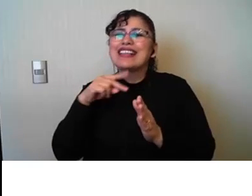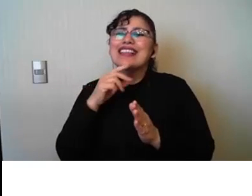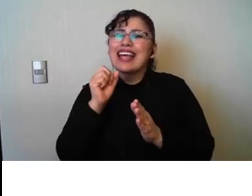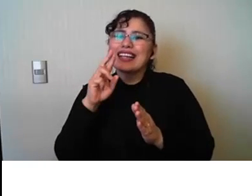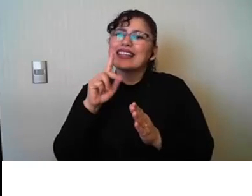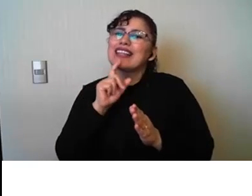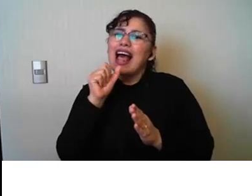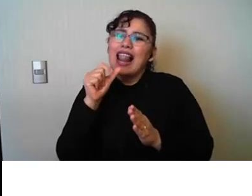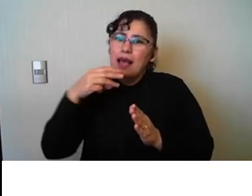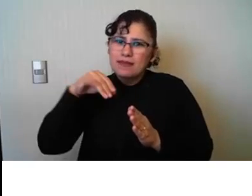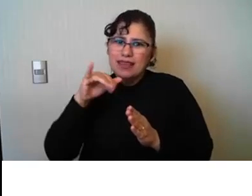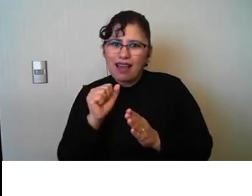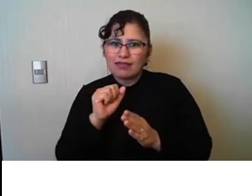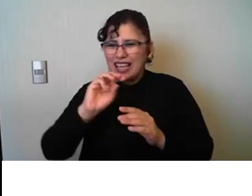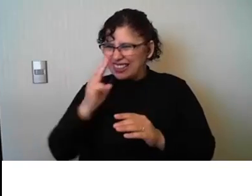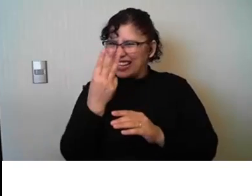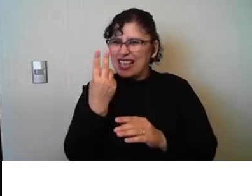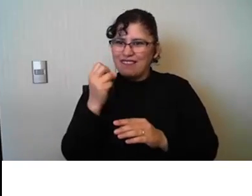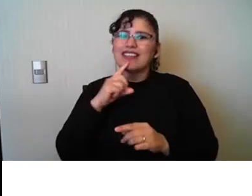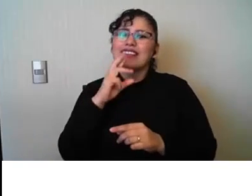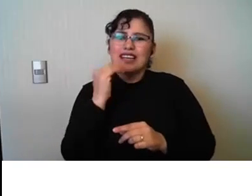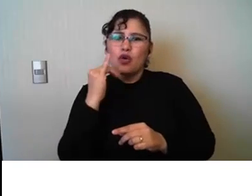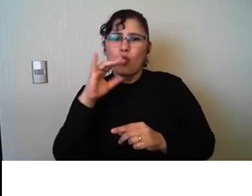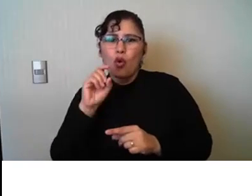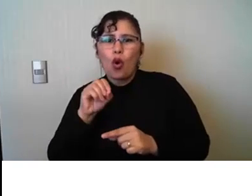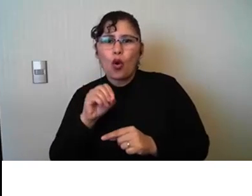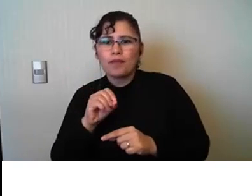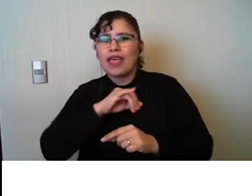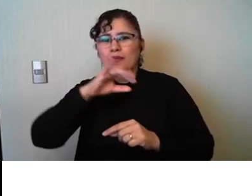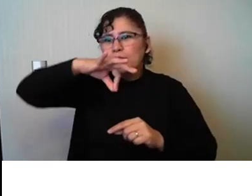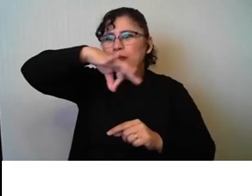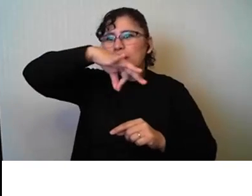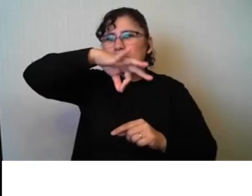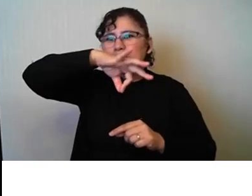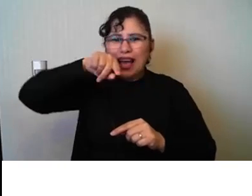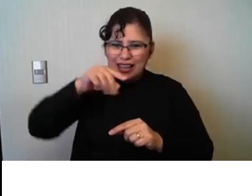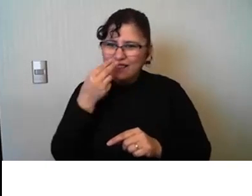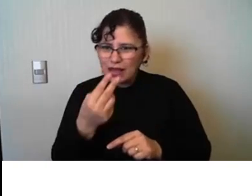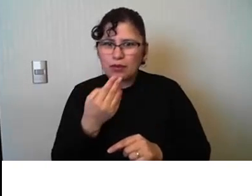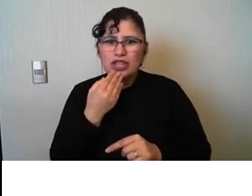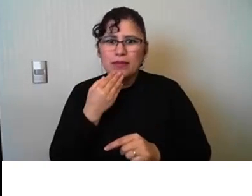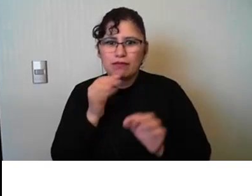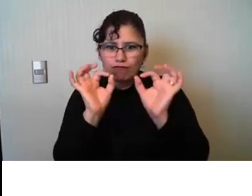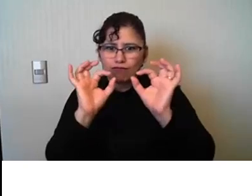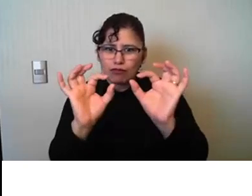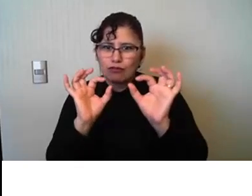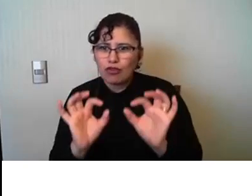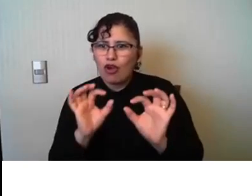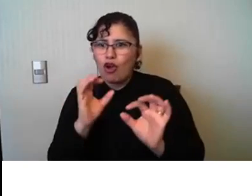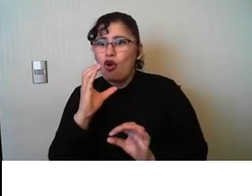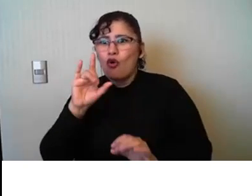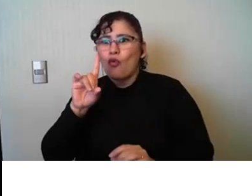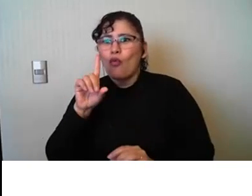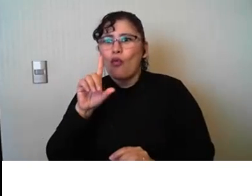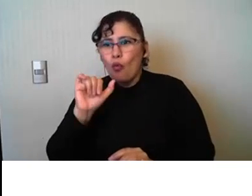espacio para el tercer ventrículo, la glándula pineal. Aquí está mesencéfalo con la lámina cuadrigémea, folículos superiores e